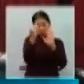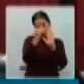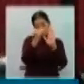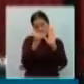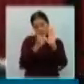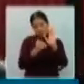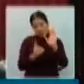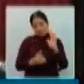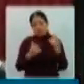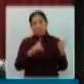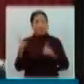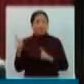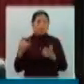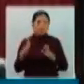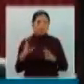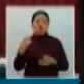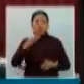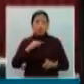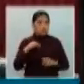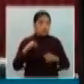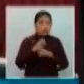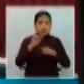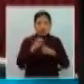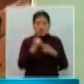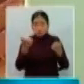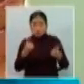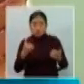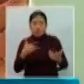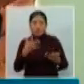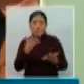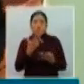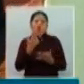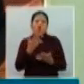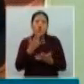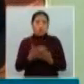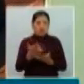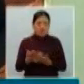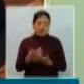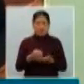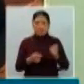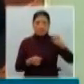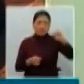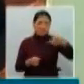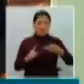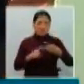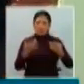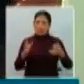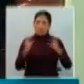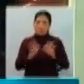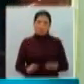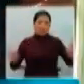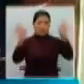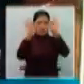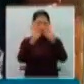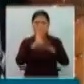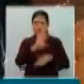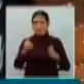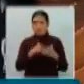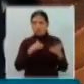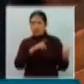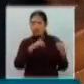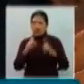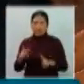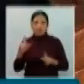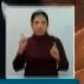probar en este censo experimental, y es el segundo punto en que es muy importante tenerlo listo